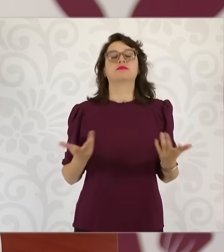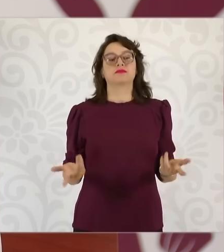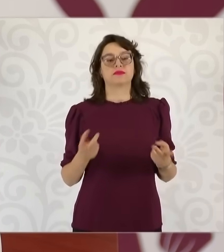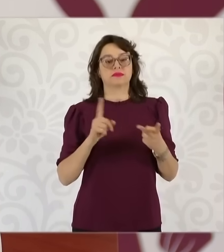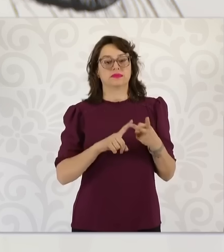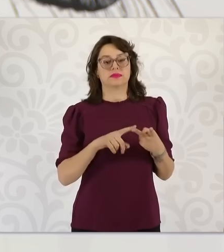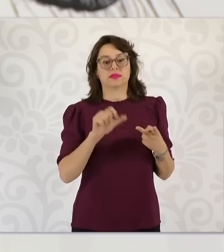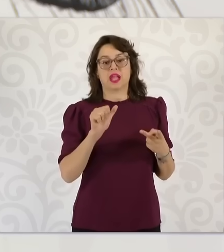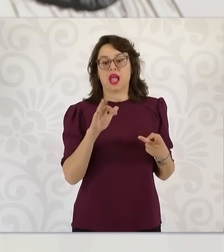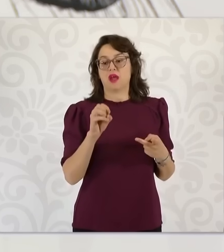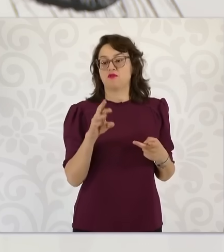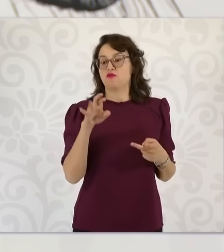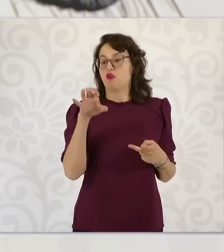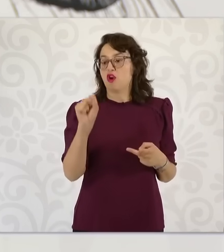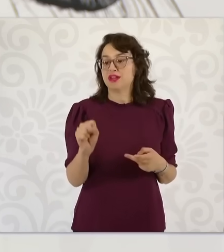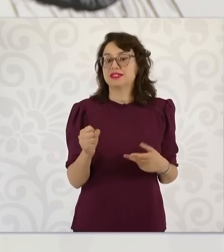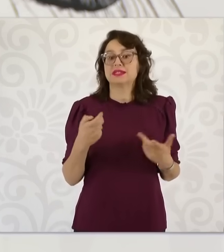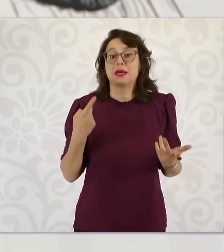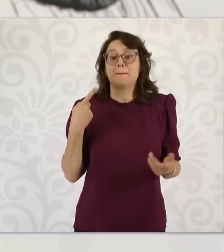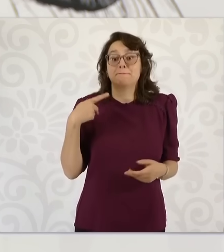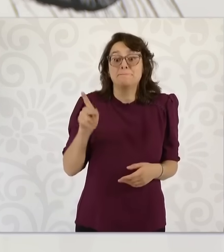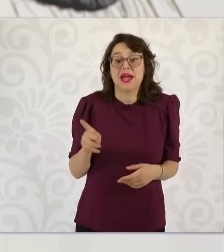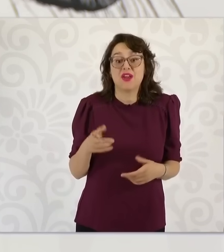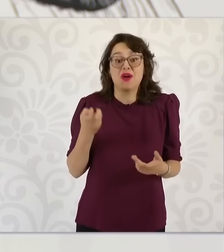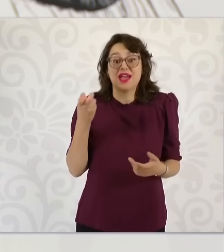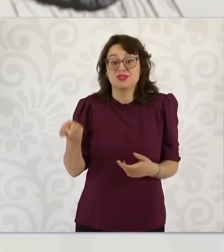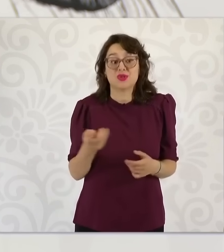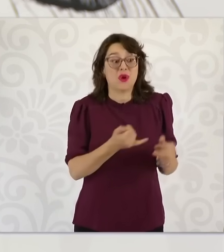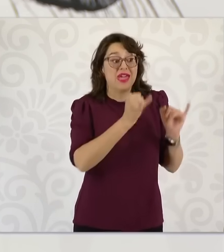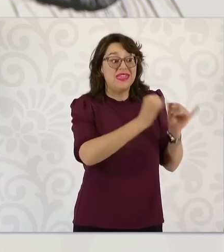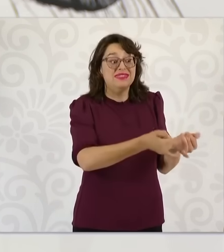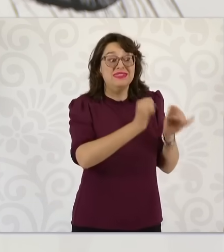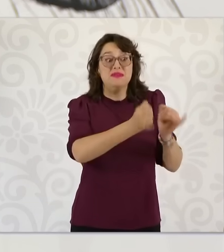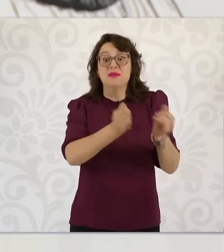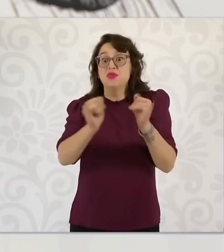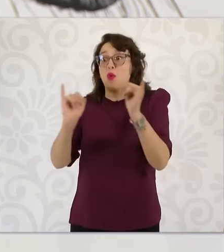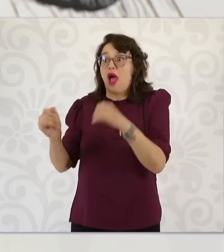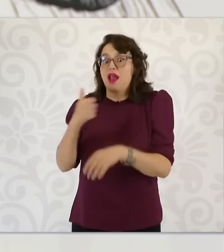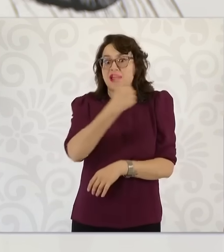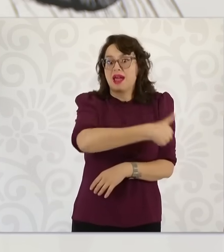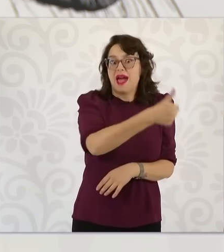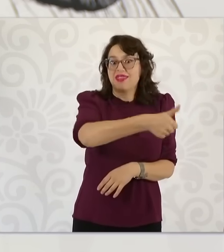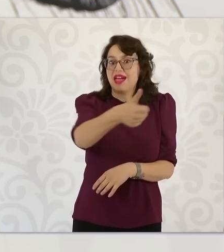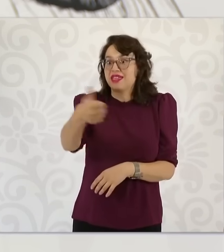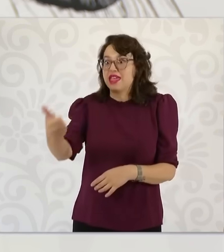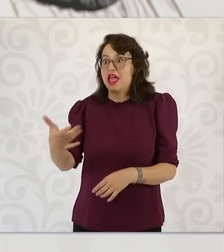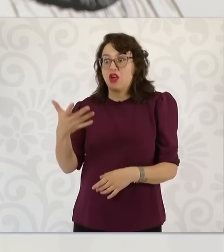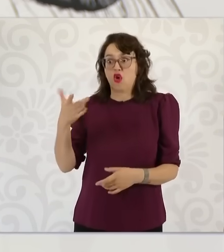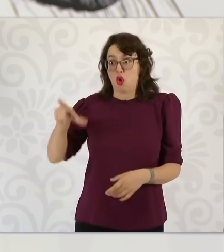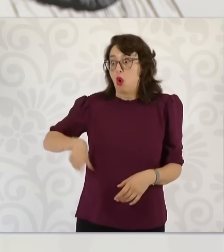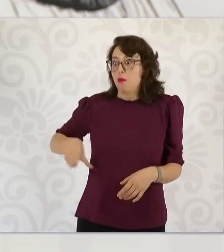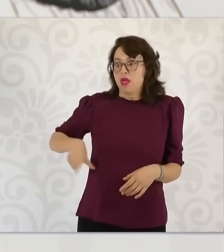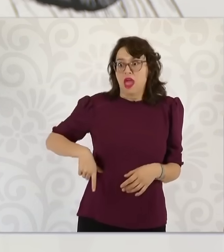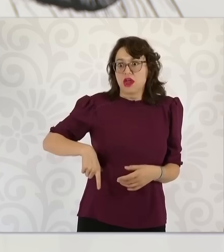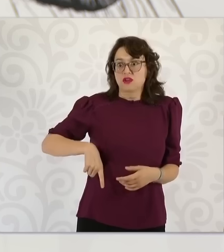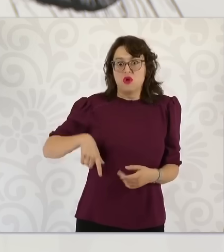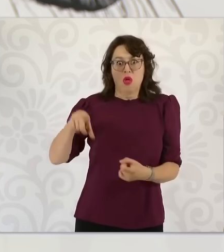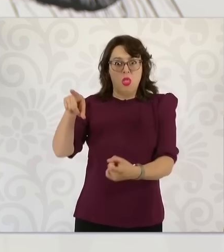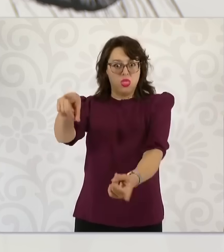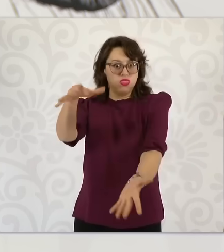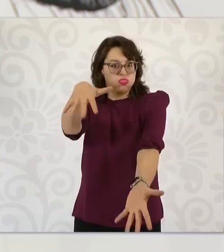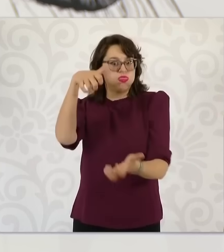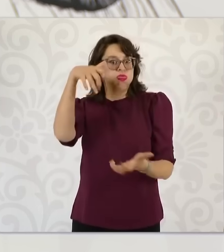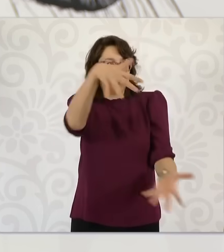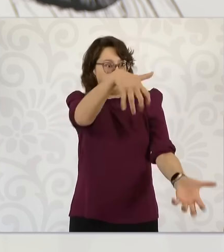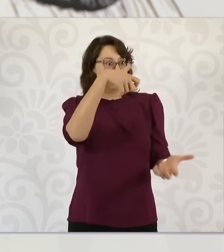AFORES, pero las AFORES son cuentas individuales de las y los trabajadores, no le pertenecen al gobierno, no le pertenecen al